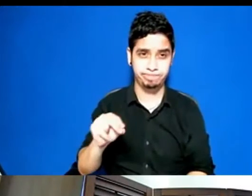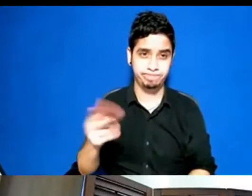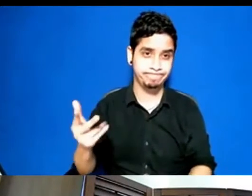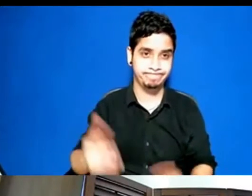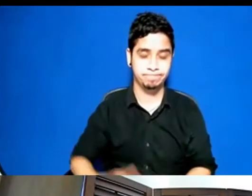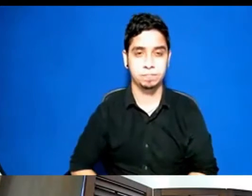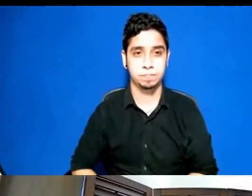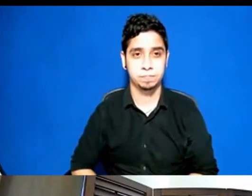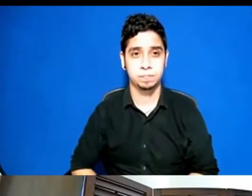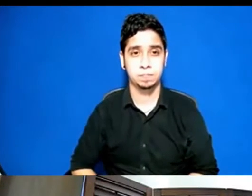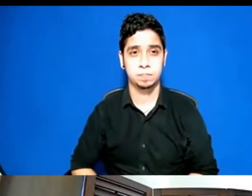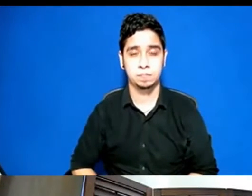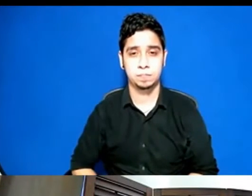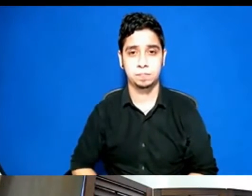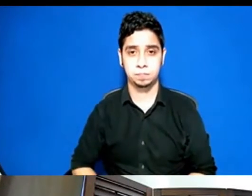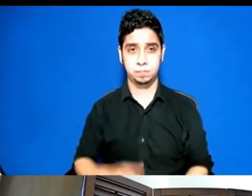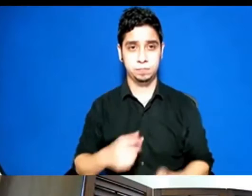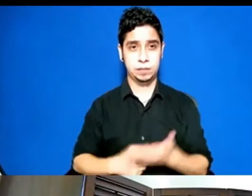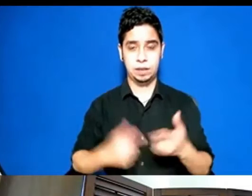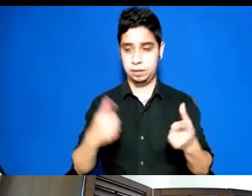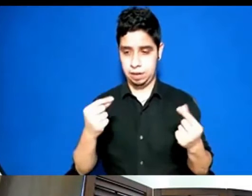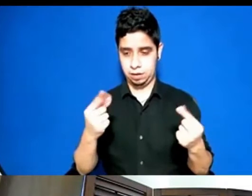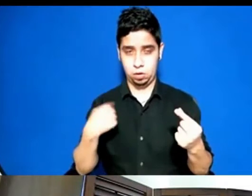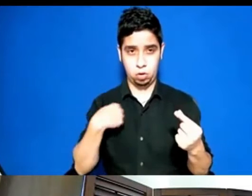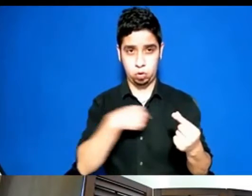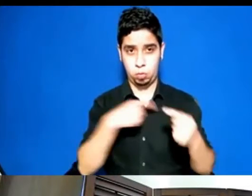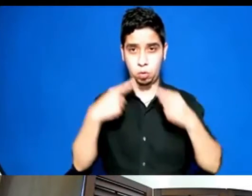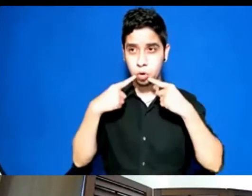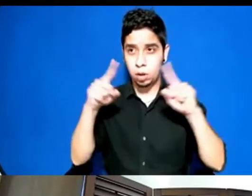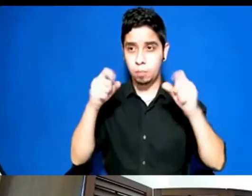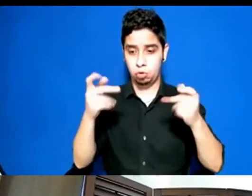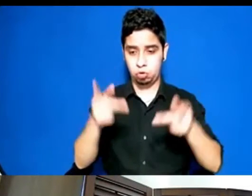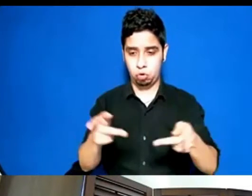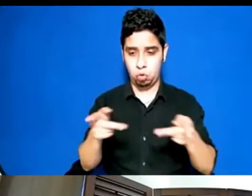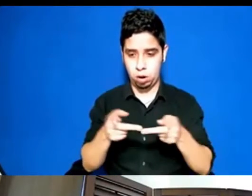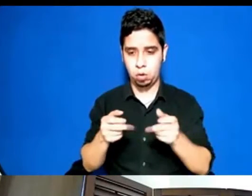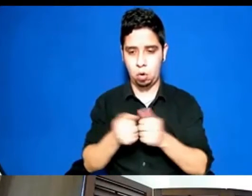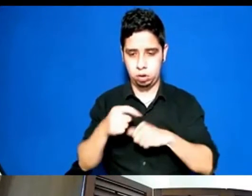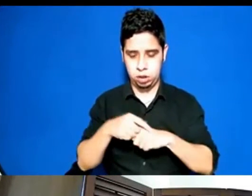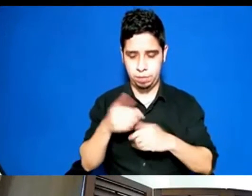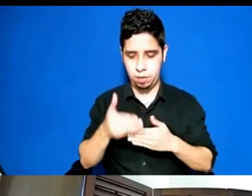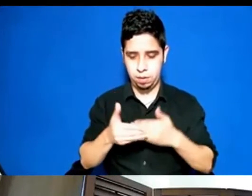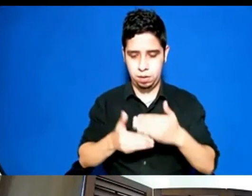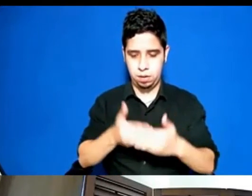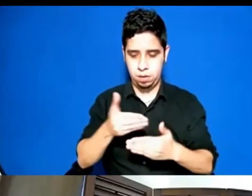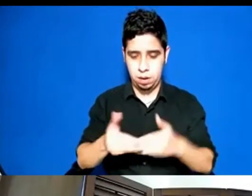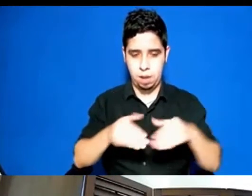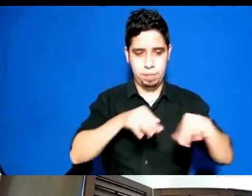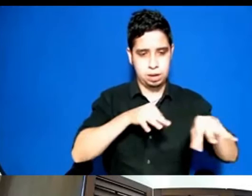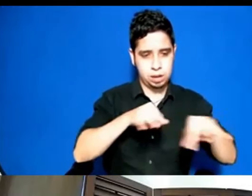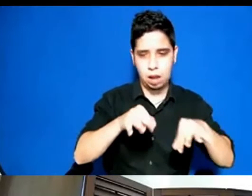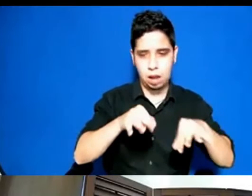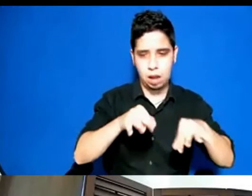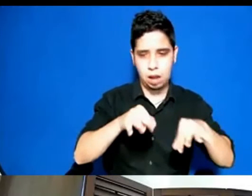Lo que se está haciendo y lo que hemos logrado hacer en muchos sitios, poco a poco, hablando y educando, es